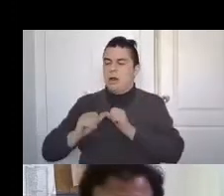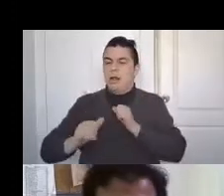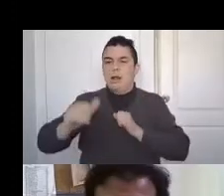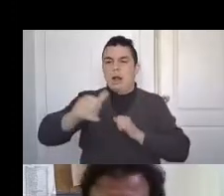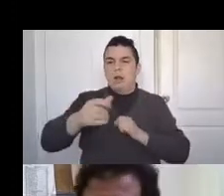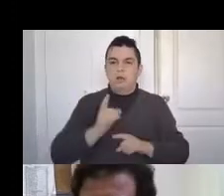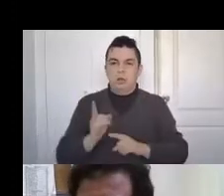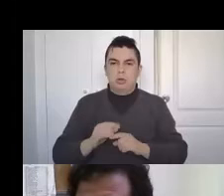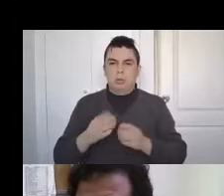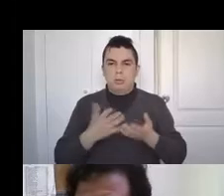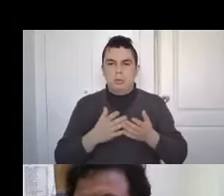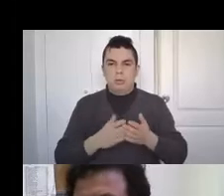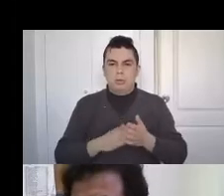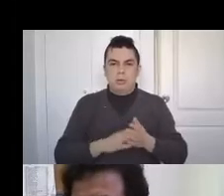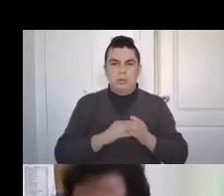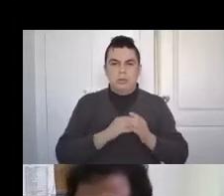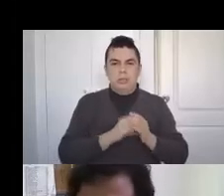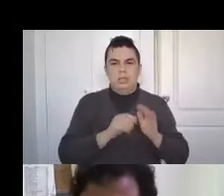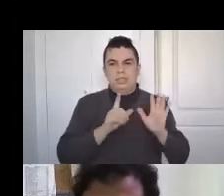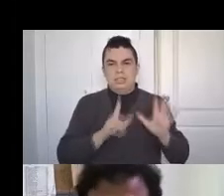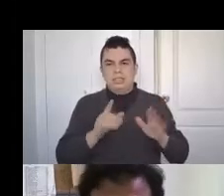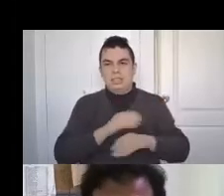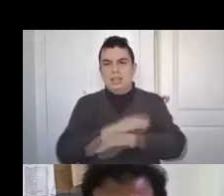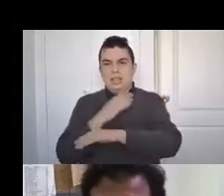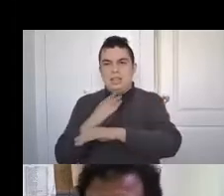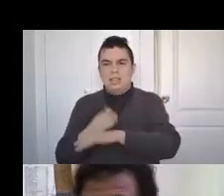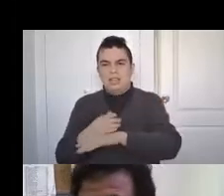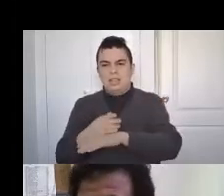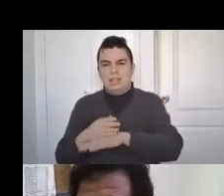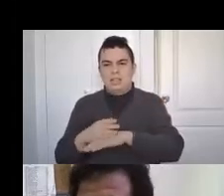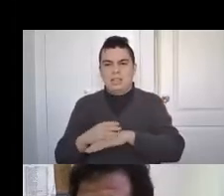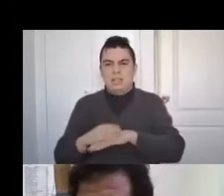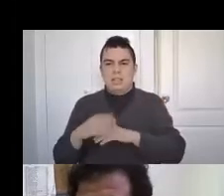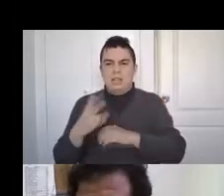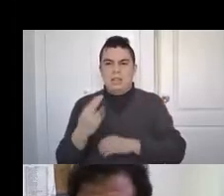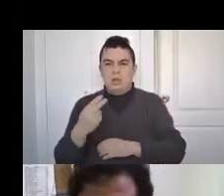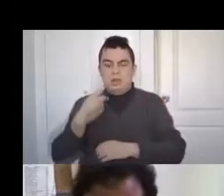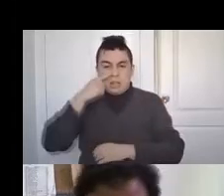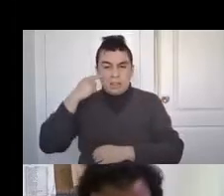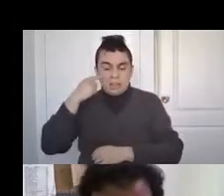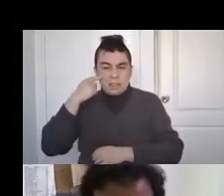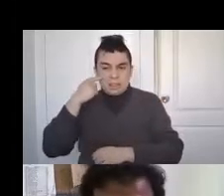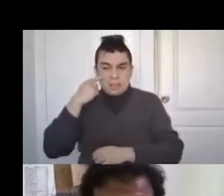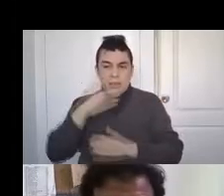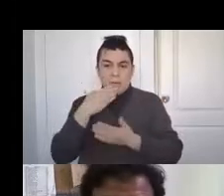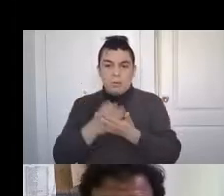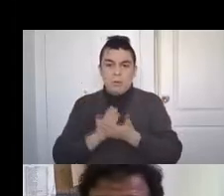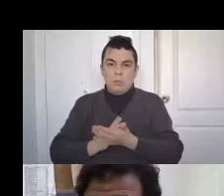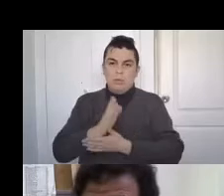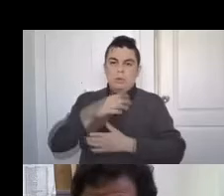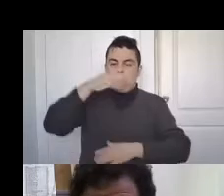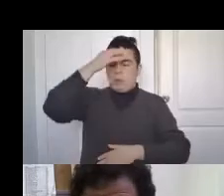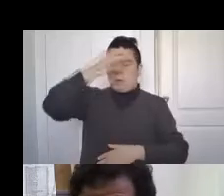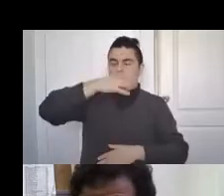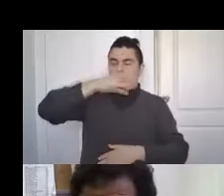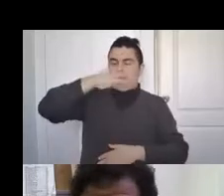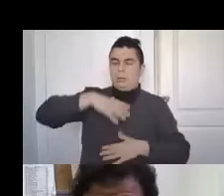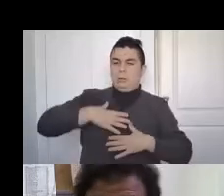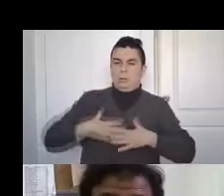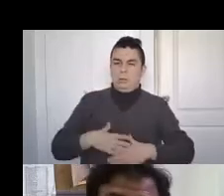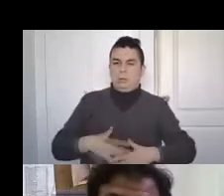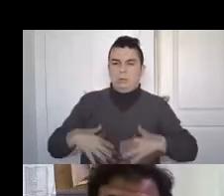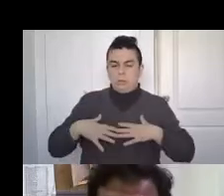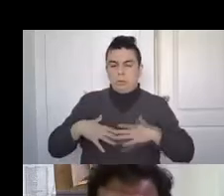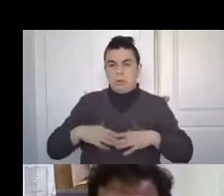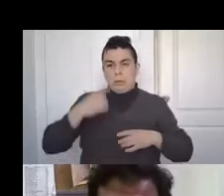entre 7 a 10 a 12 días después de haber iniciado los síntomas. Sin embargo, hay mucha gente que no se da cuenta